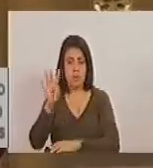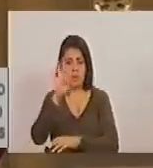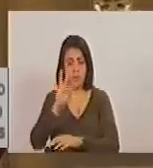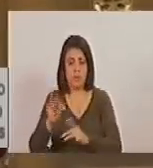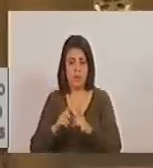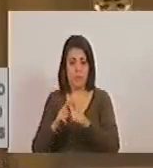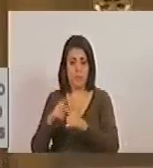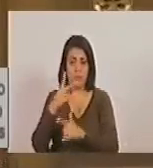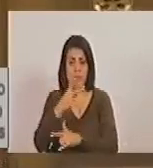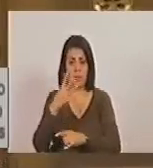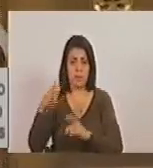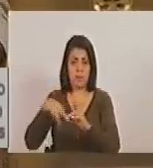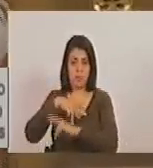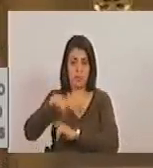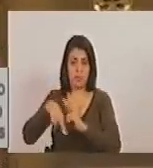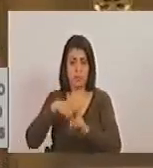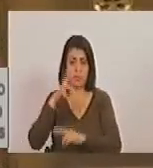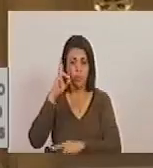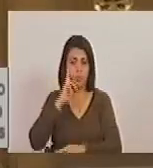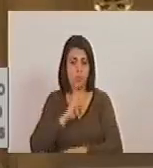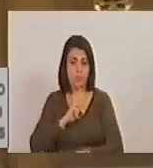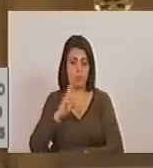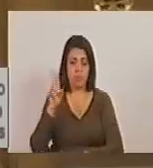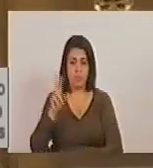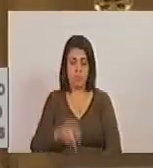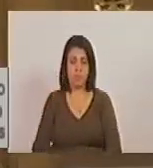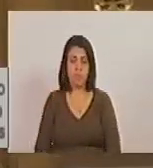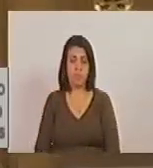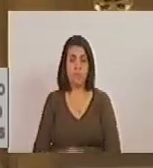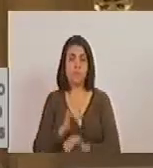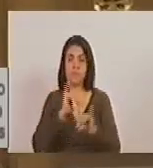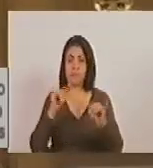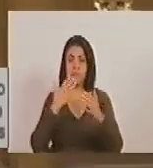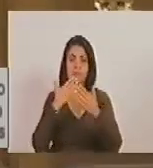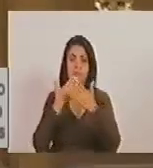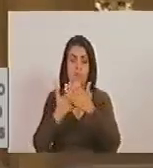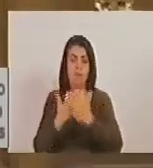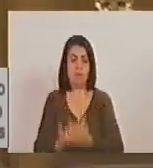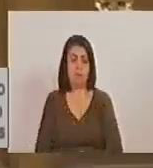Federación y 24 de la Revolución Bolivariana. Muchas gracias.